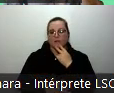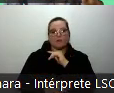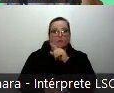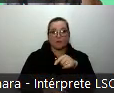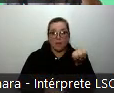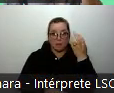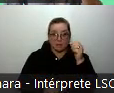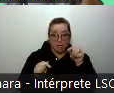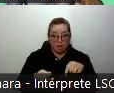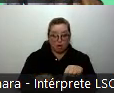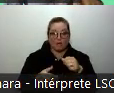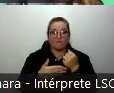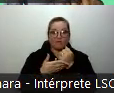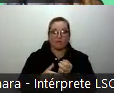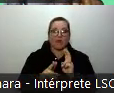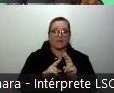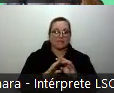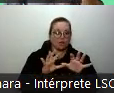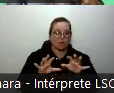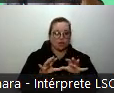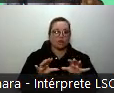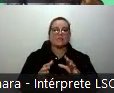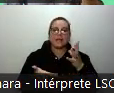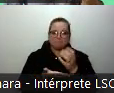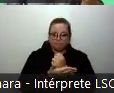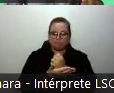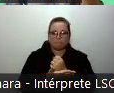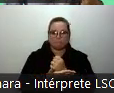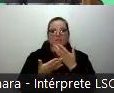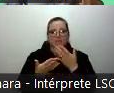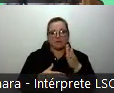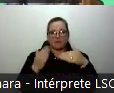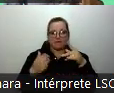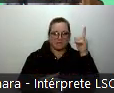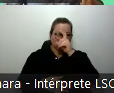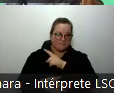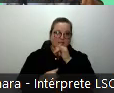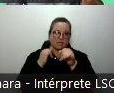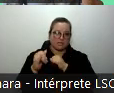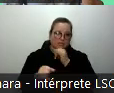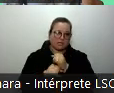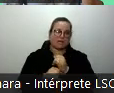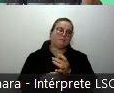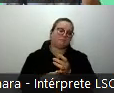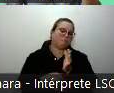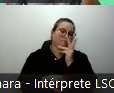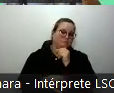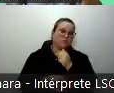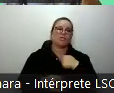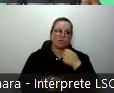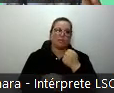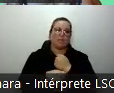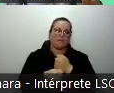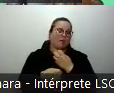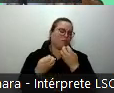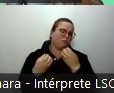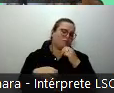les va a ayudar a hacer que las cosas pasen y esto lamentablemente es difícil de encontrar en Internet Okay yo he estado trabajando muchos años